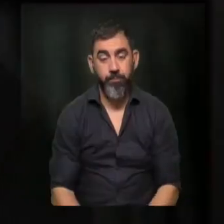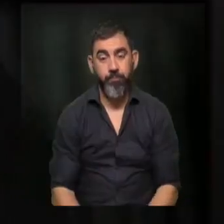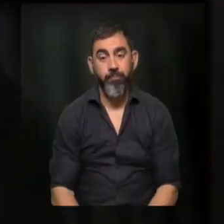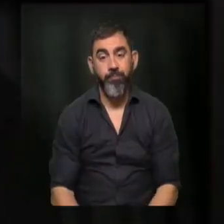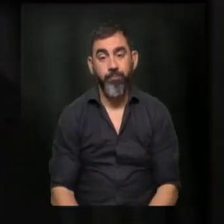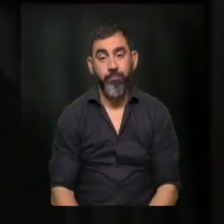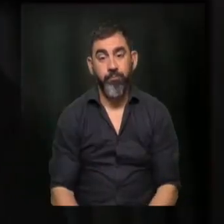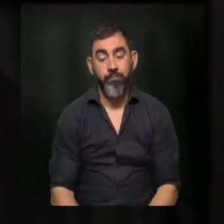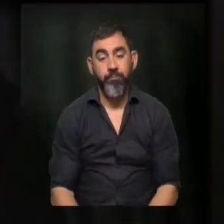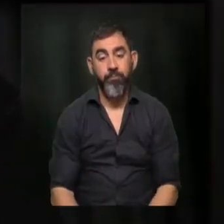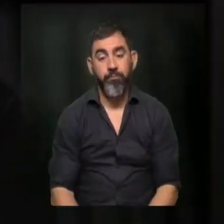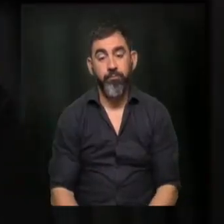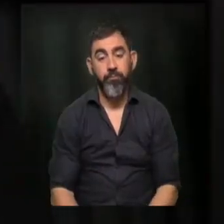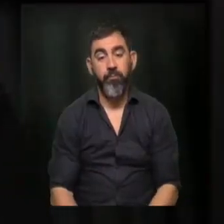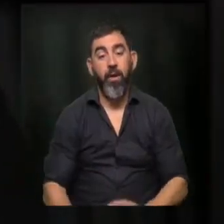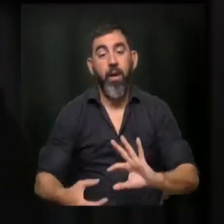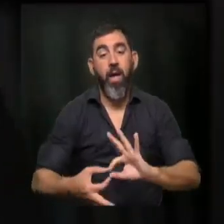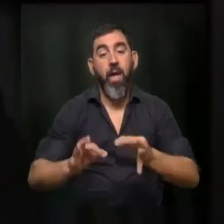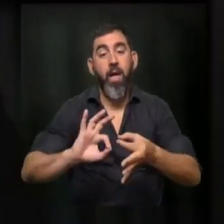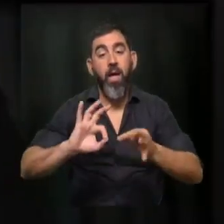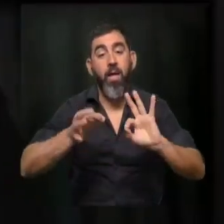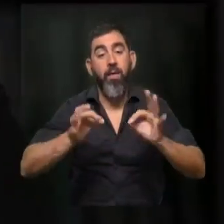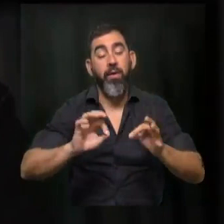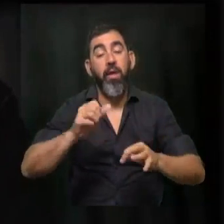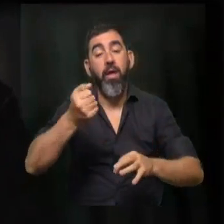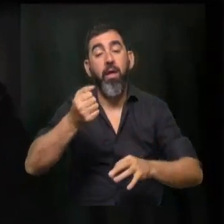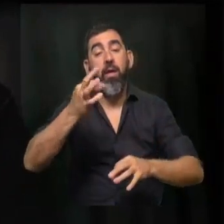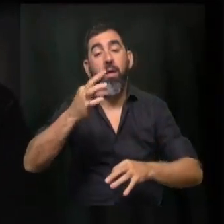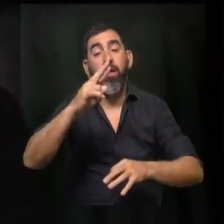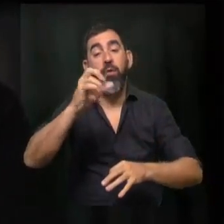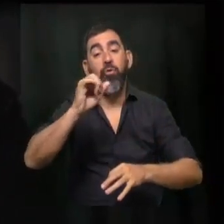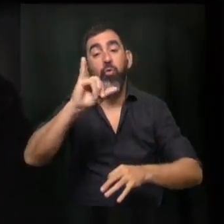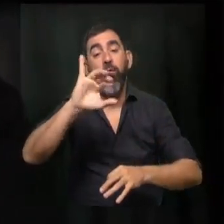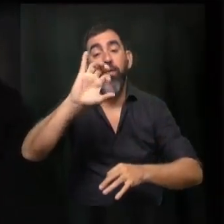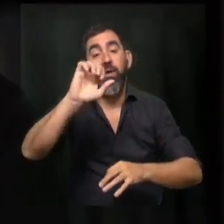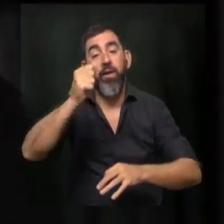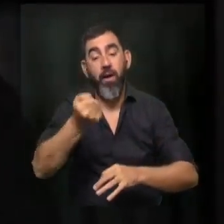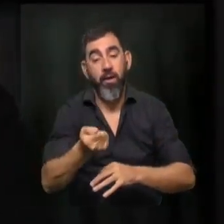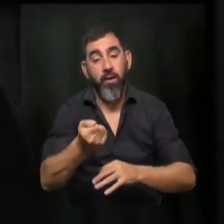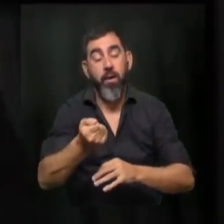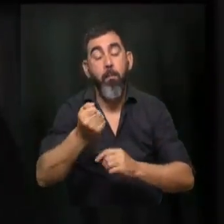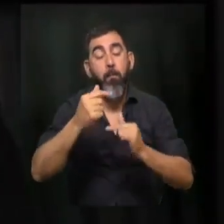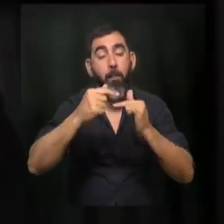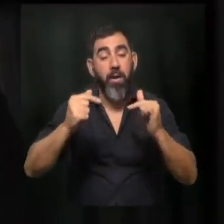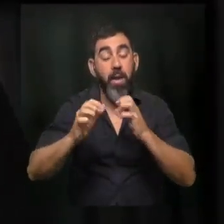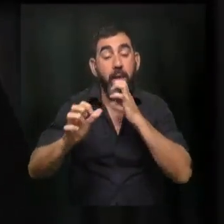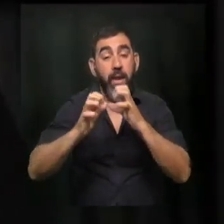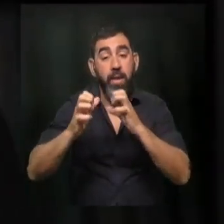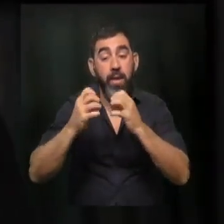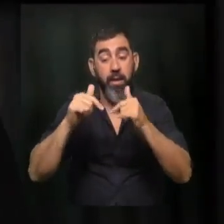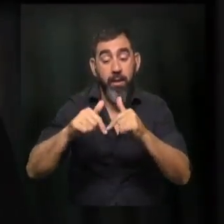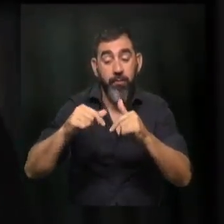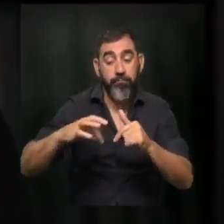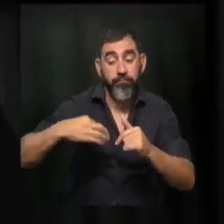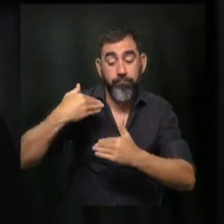Una cadena trófica denota una serie de procesos que ocurren cuando los materiales y la energía entran en las partes vivas